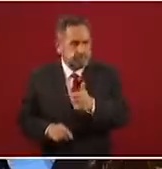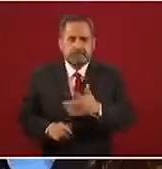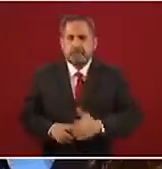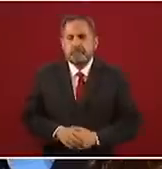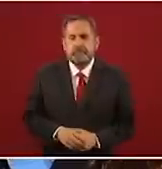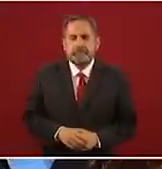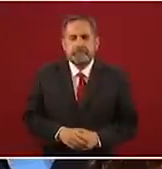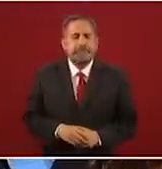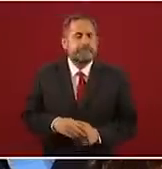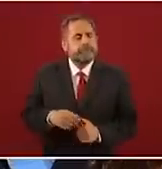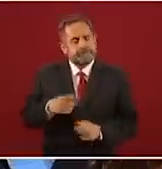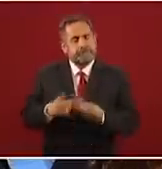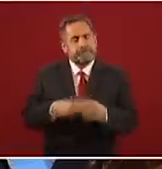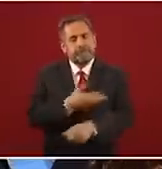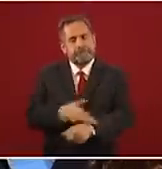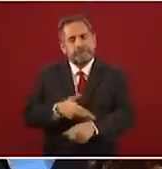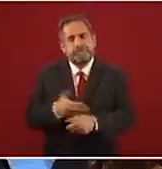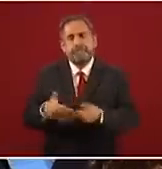el proceso.